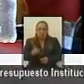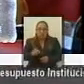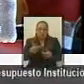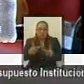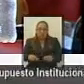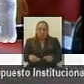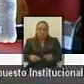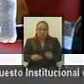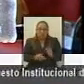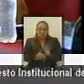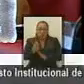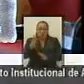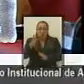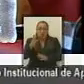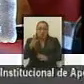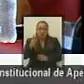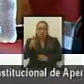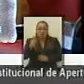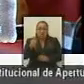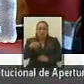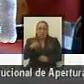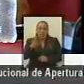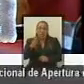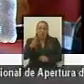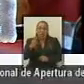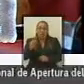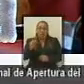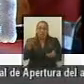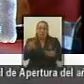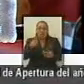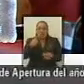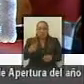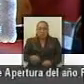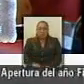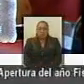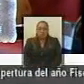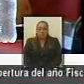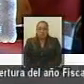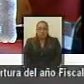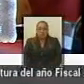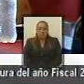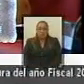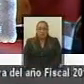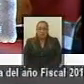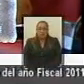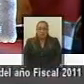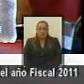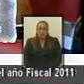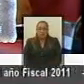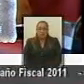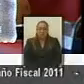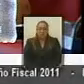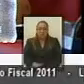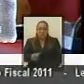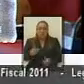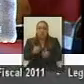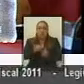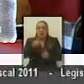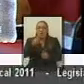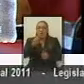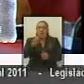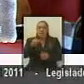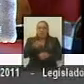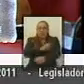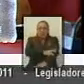video va a ser mandado allá, a San Pablo, a donde están muchos peruanos con lepra,